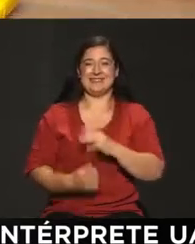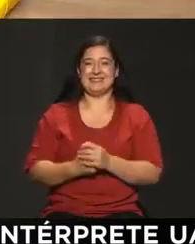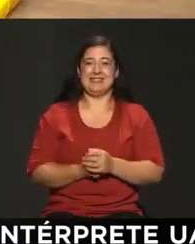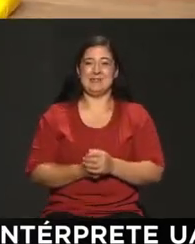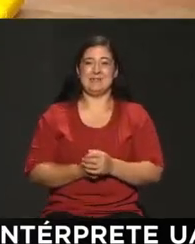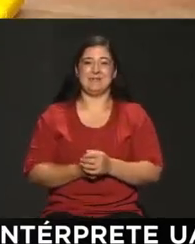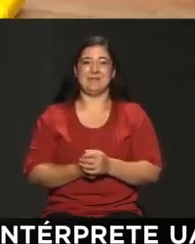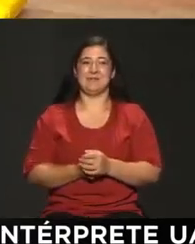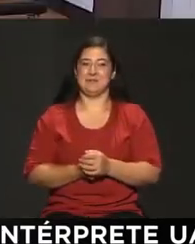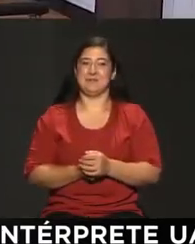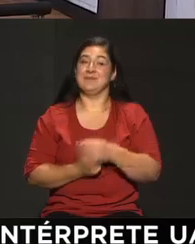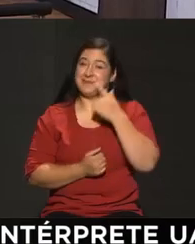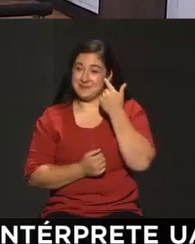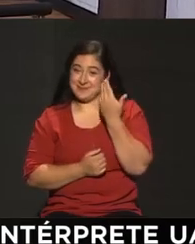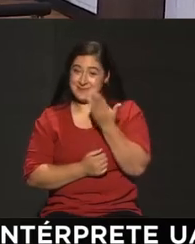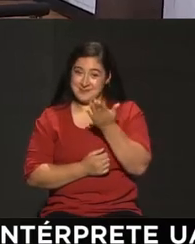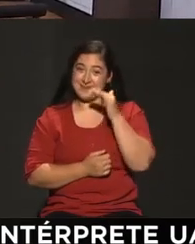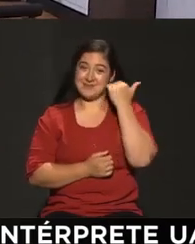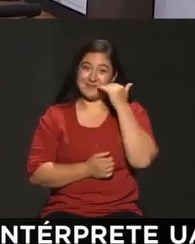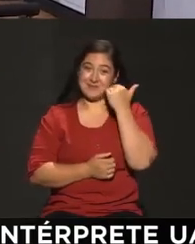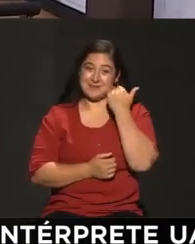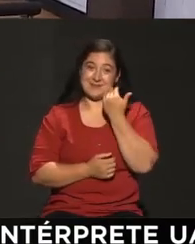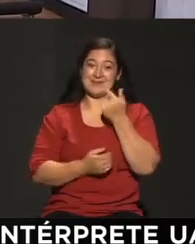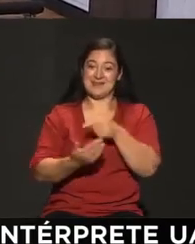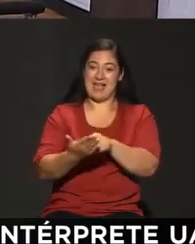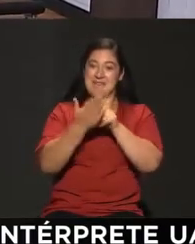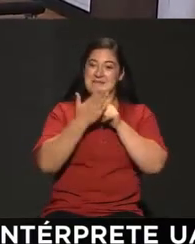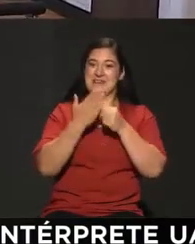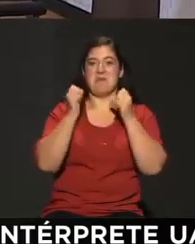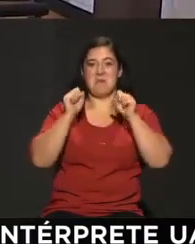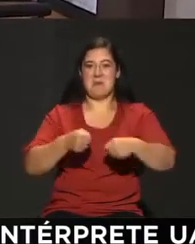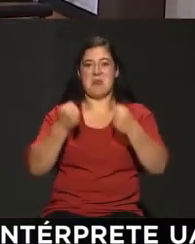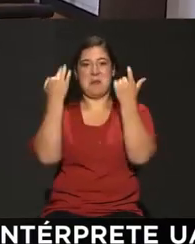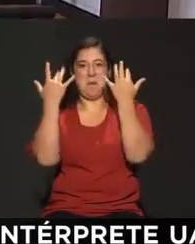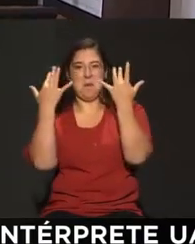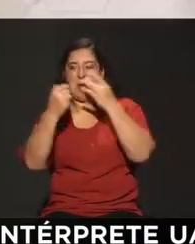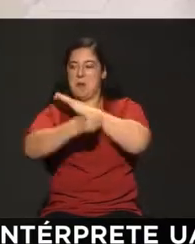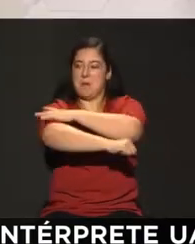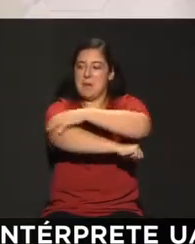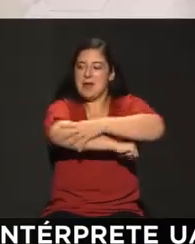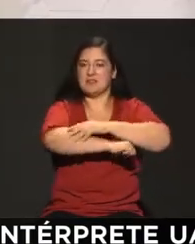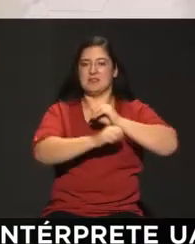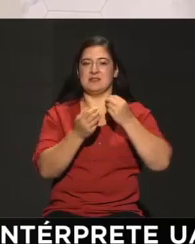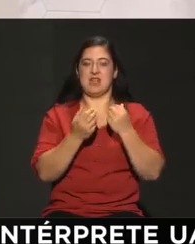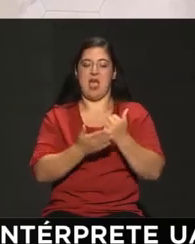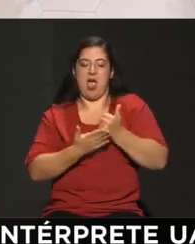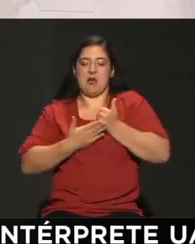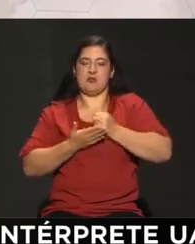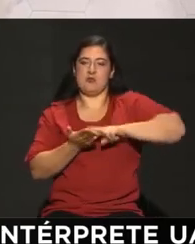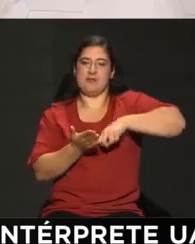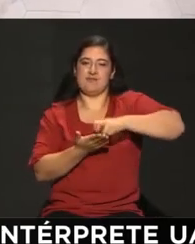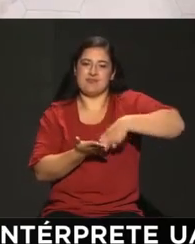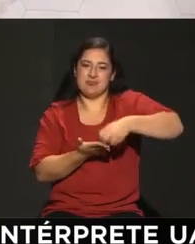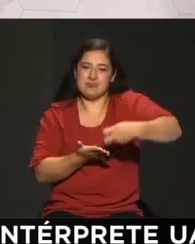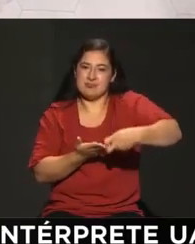que acaba de mostrar, Pau, es que se puede rodar utilizando los brazos, las piernas, el cuerpo como tal. Y eso es algo que